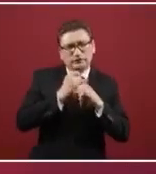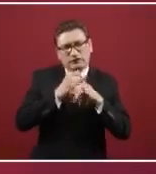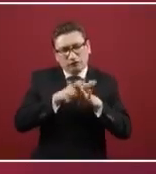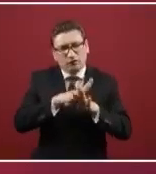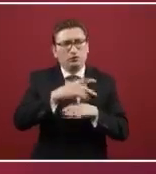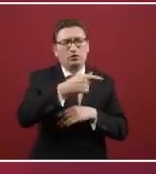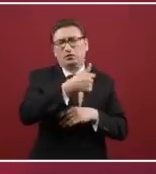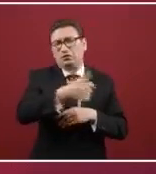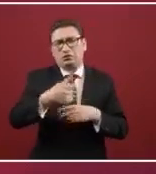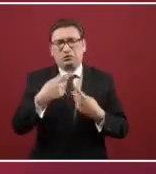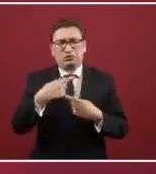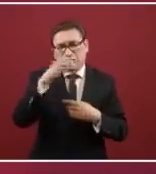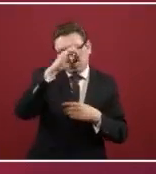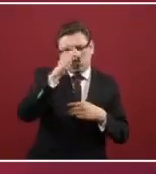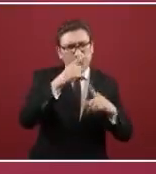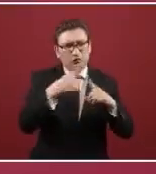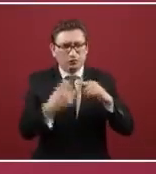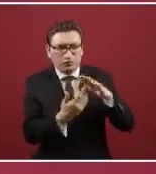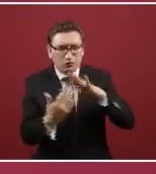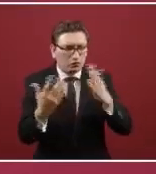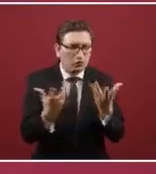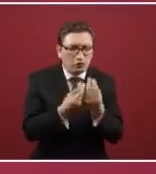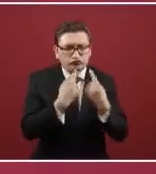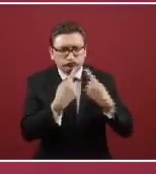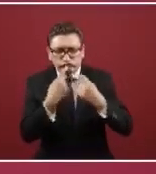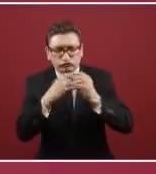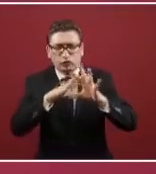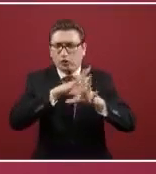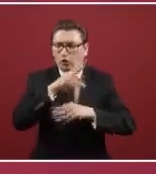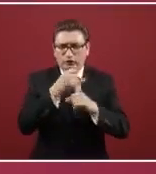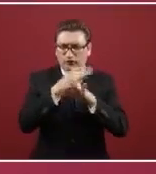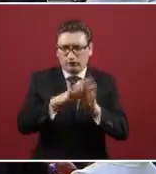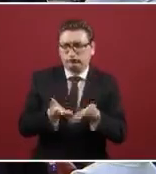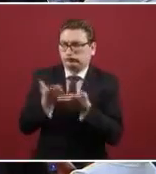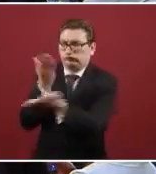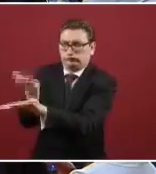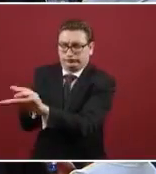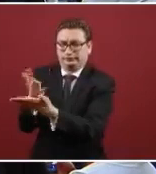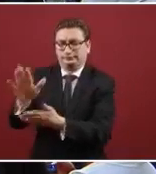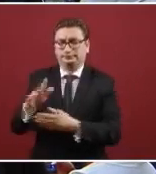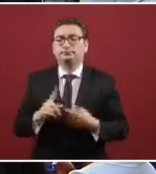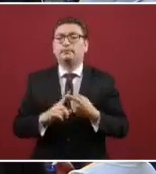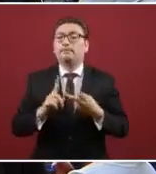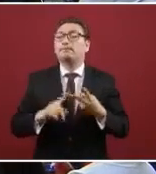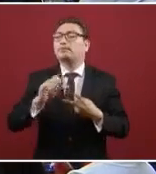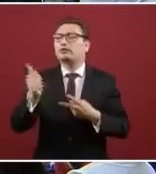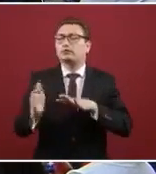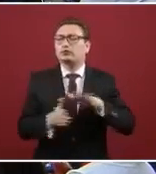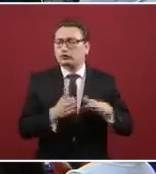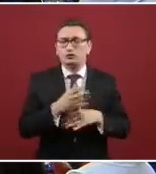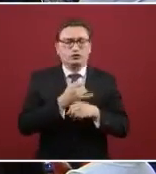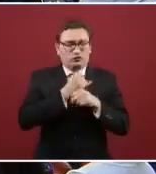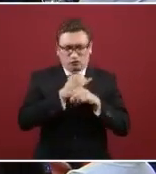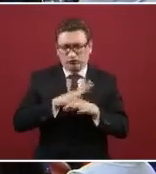en las opiniones de las mesas que se llevaron a cabo. Lo otro, voy a